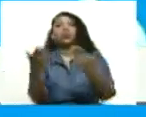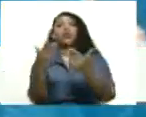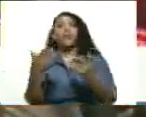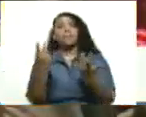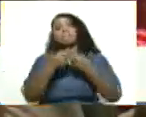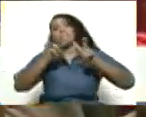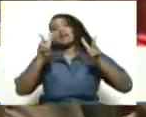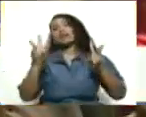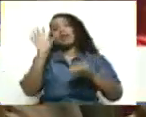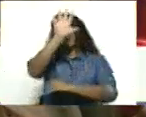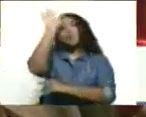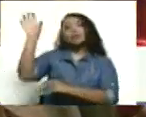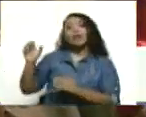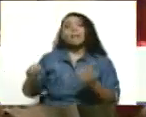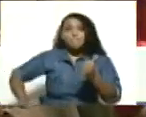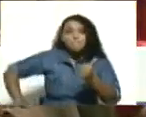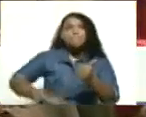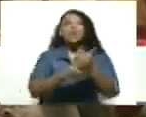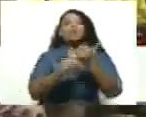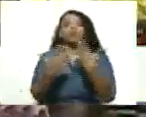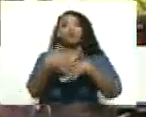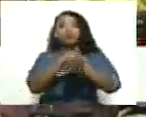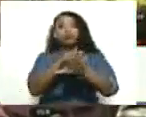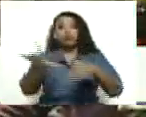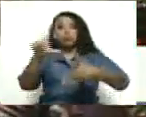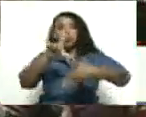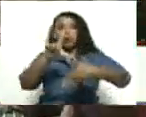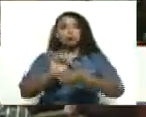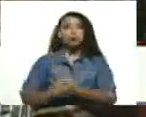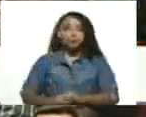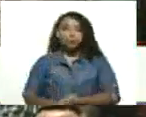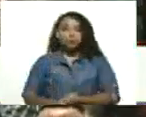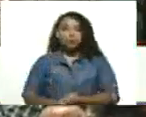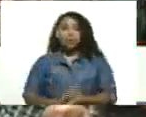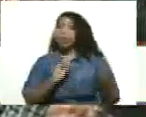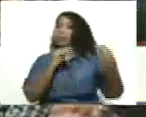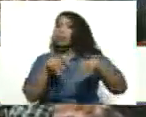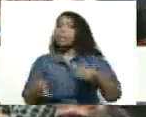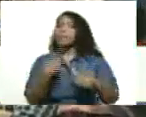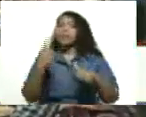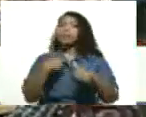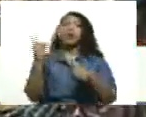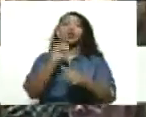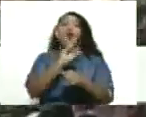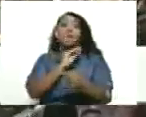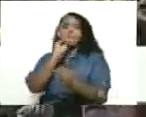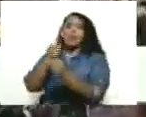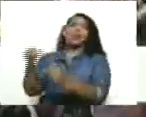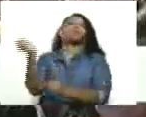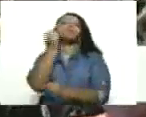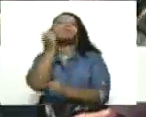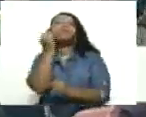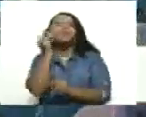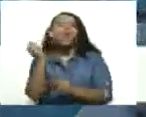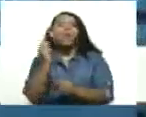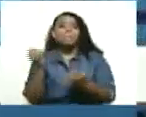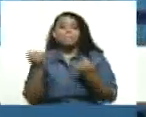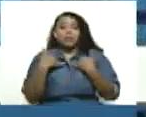naciones e impulse y consolide la integración latinoamericana de acuerdo con el principio de no intervención y